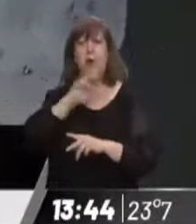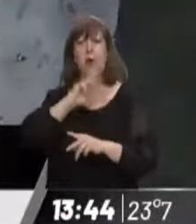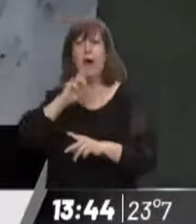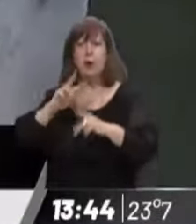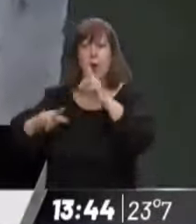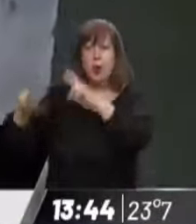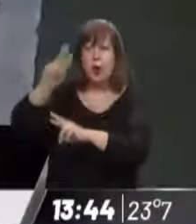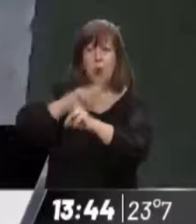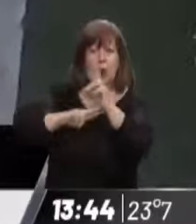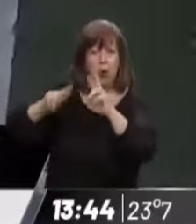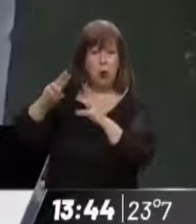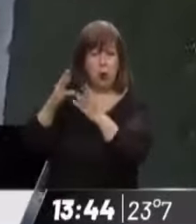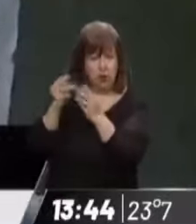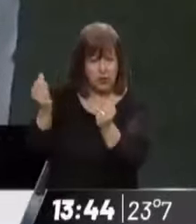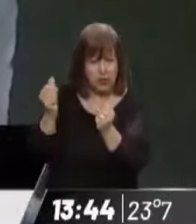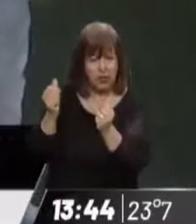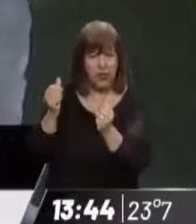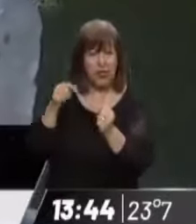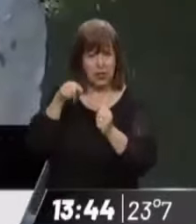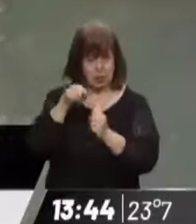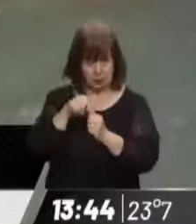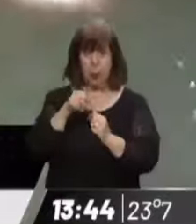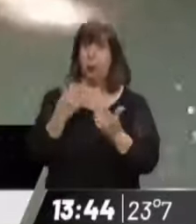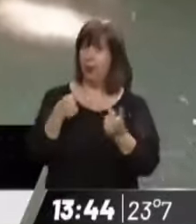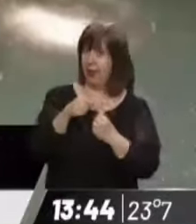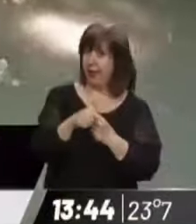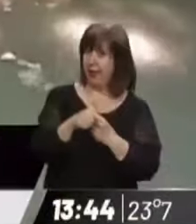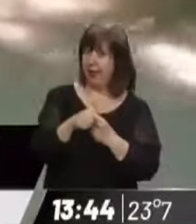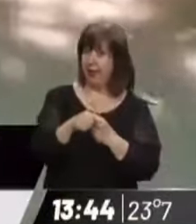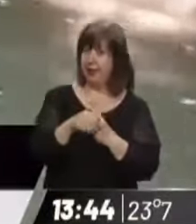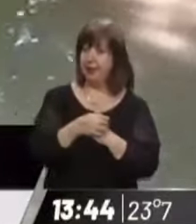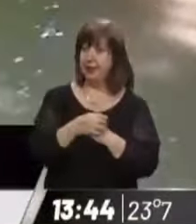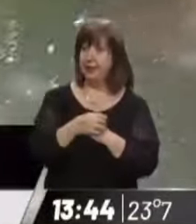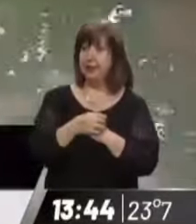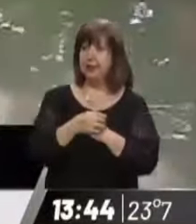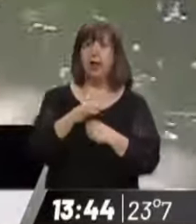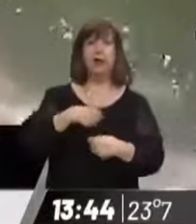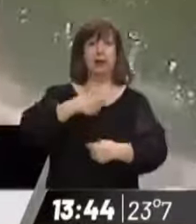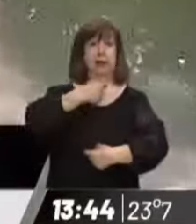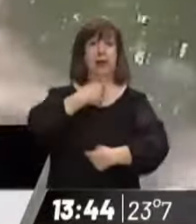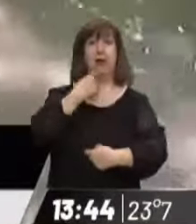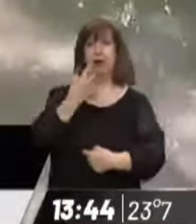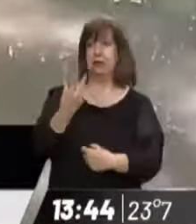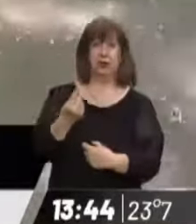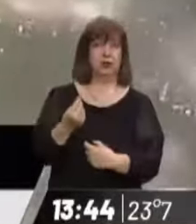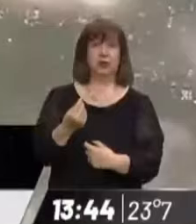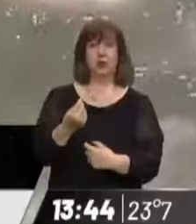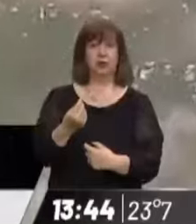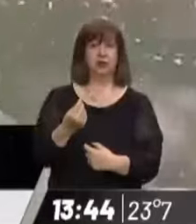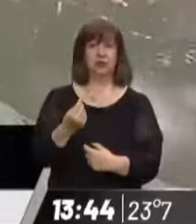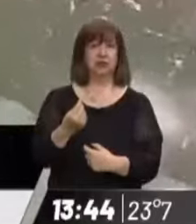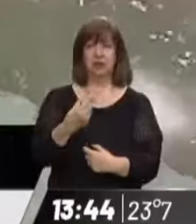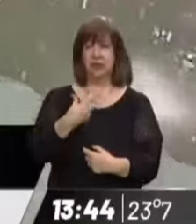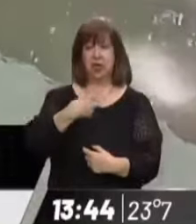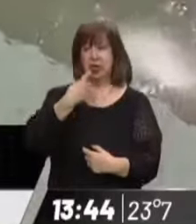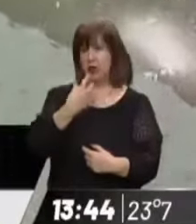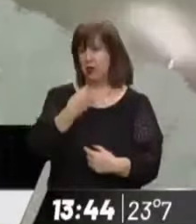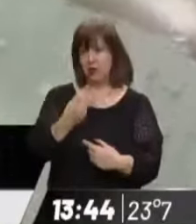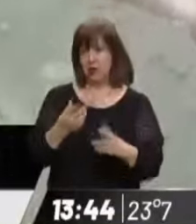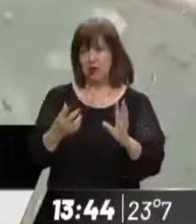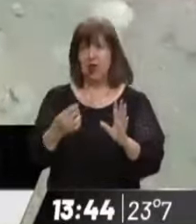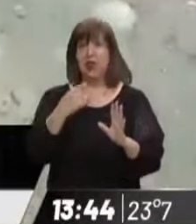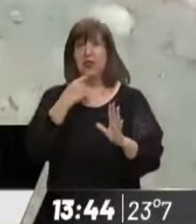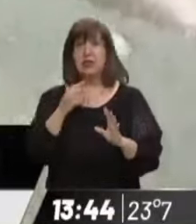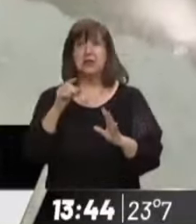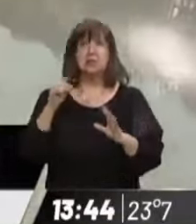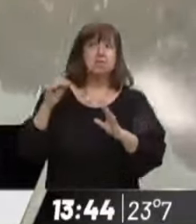algo nuevo en esta media mañana? Por lo menos por el momento no existe algún detalle o haber trazado lo que había sido encontrar